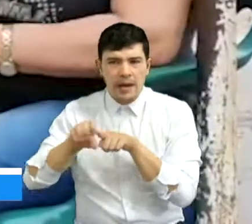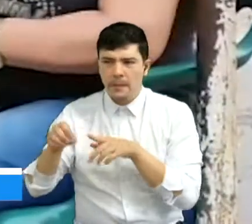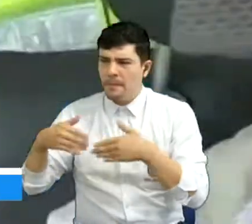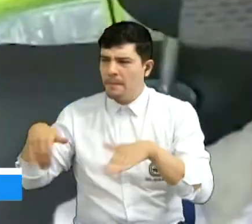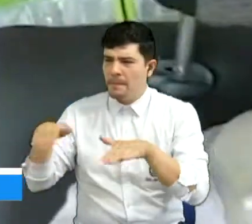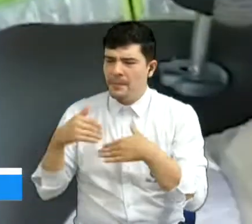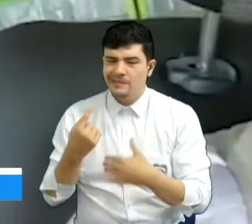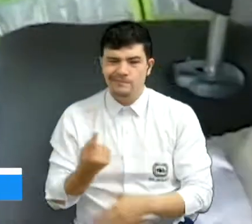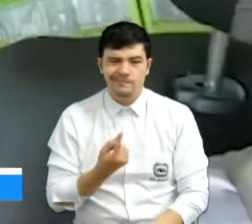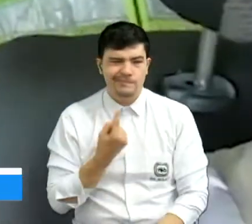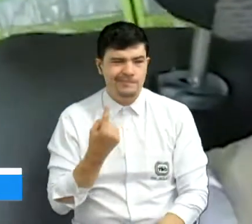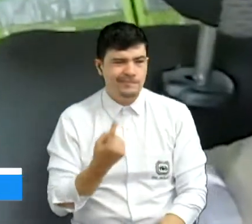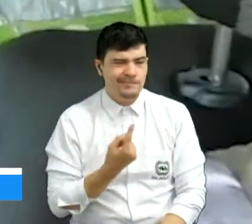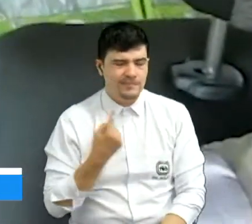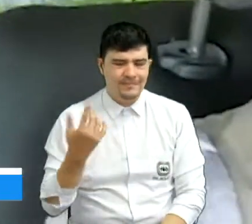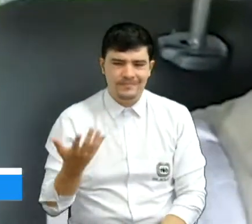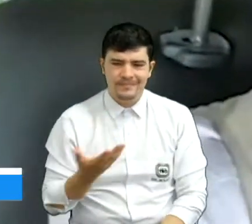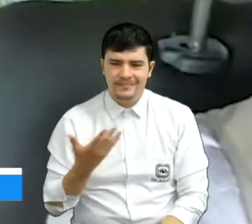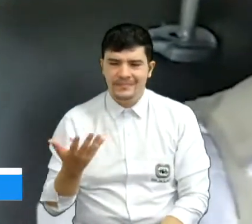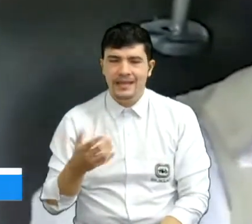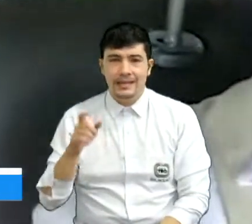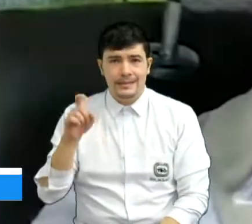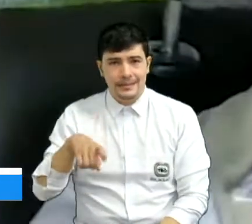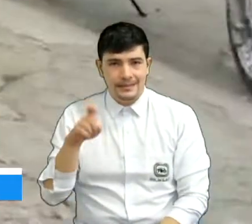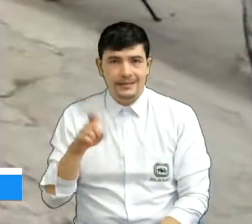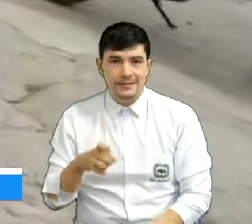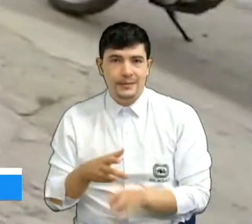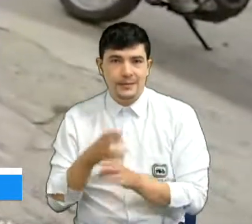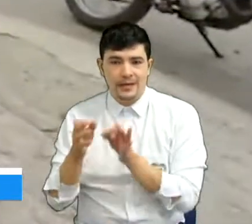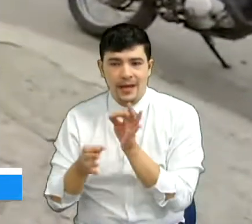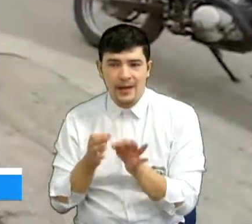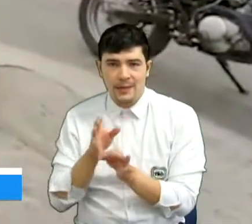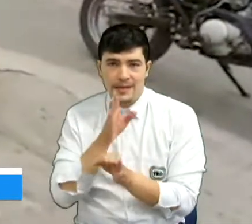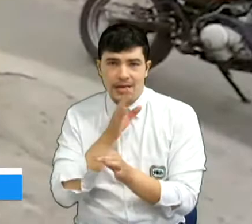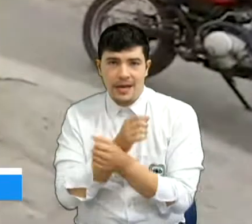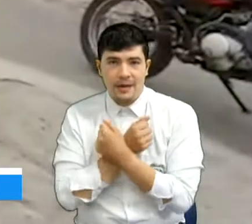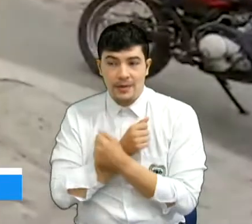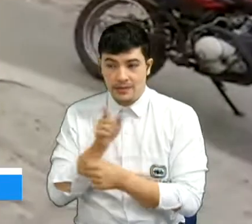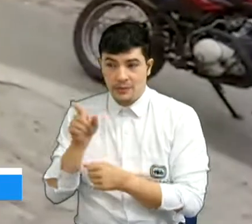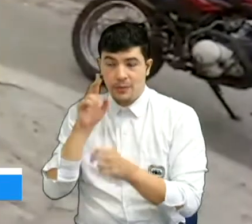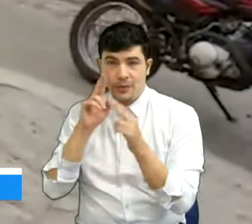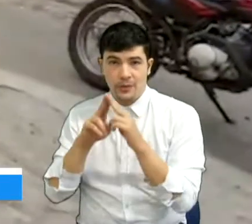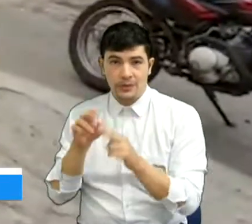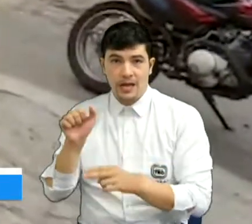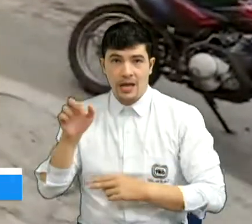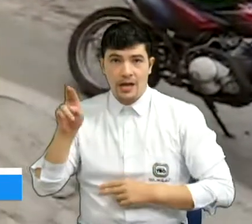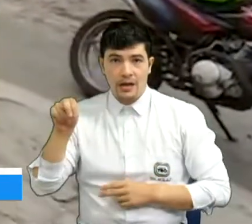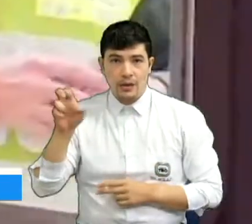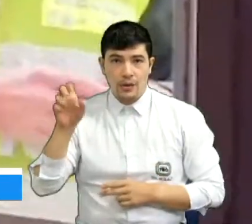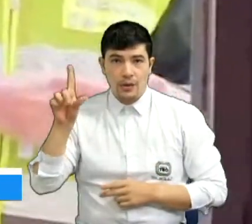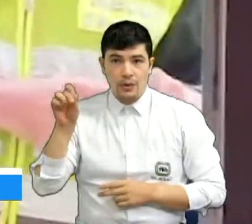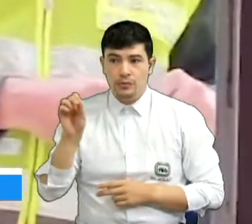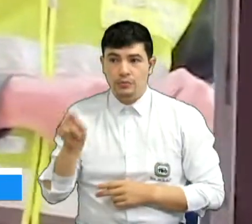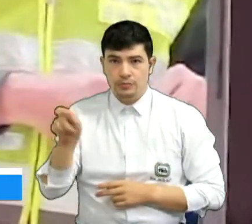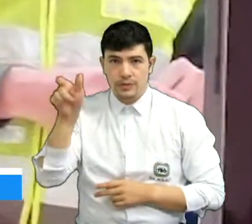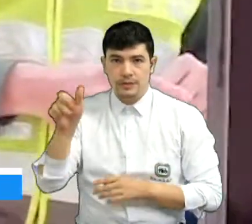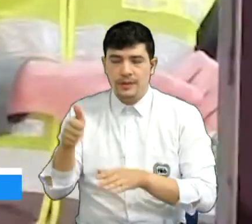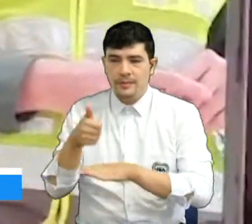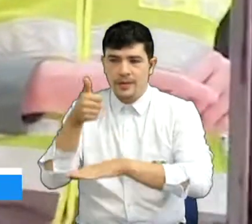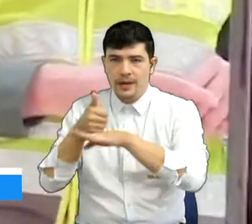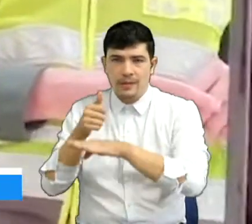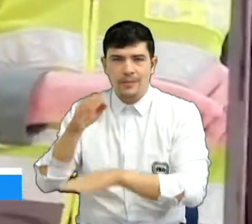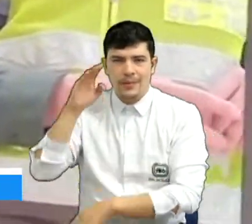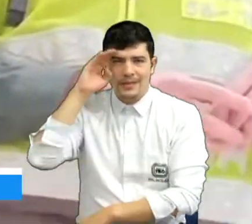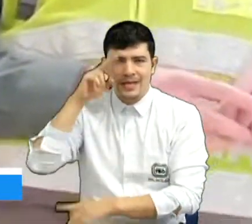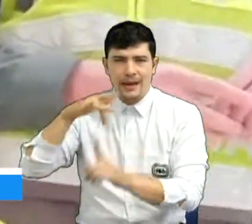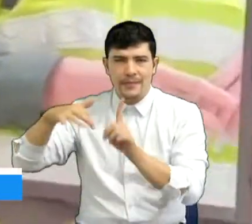una compañía a quien pudiera cuidar y amar. El caso de Valerie fue conocido por el patrullero Arnoldo Sandoval de la Policía Ambiental y vecino de la familia,